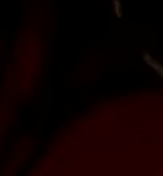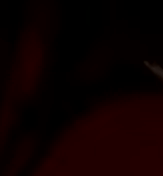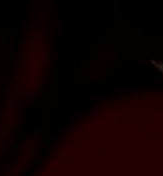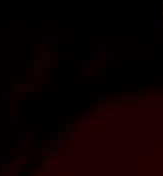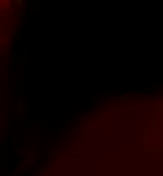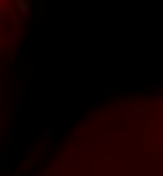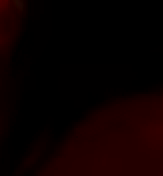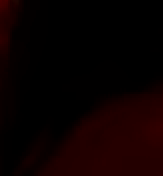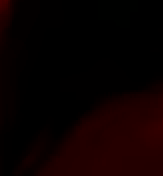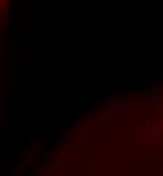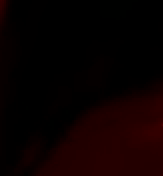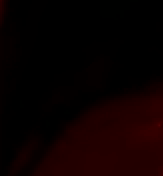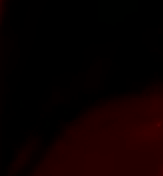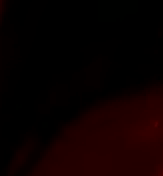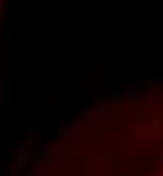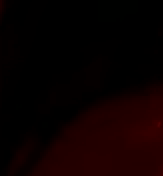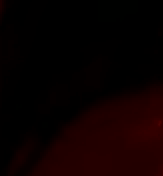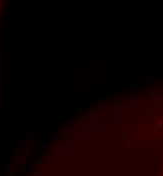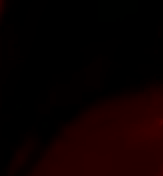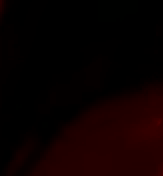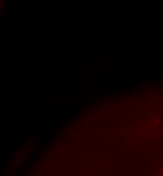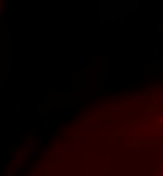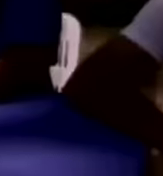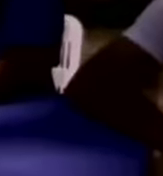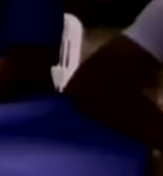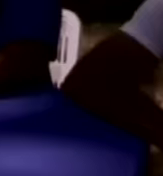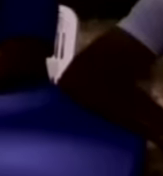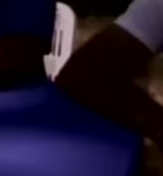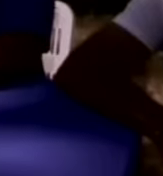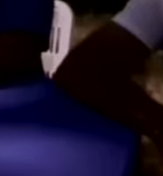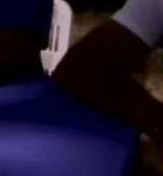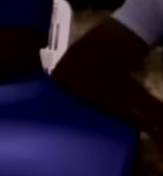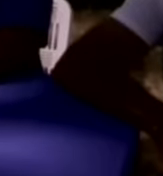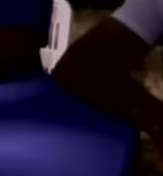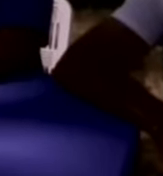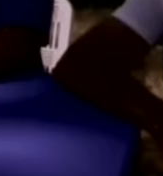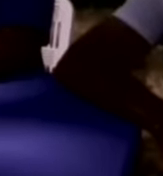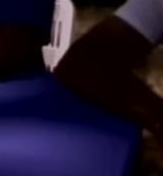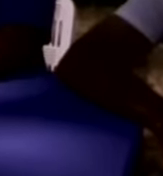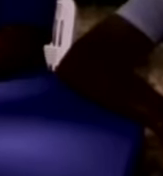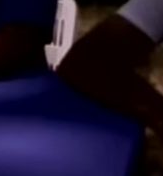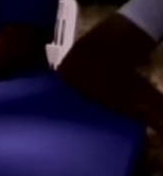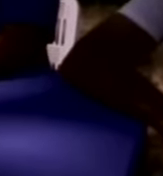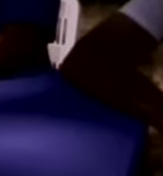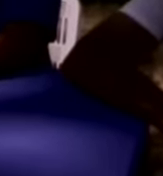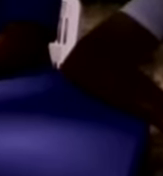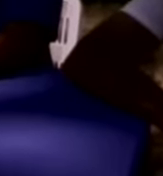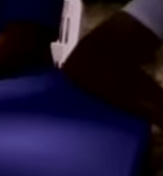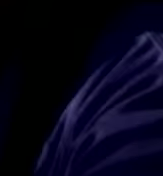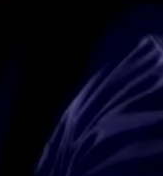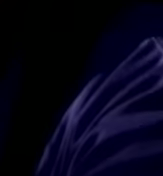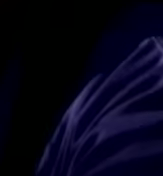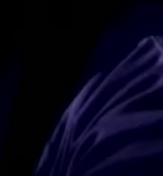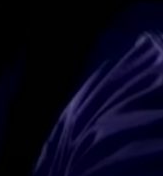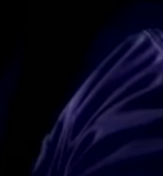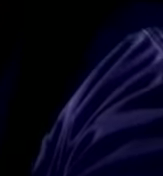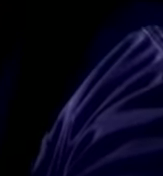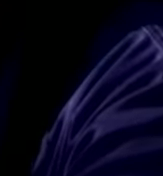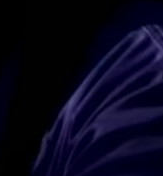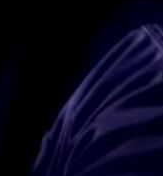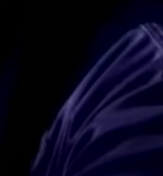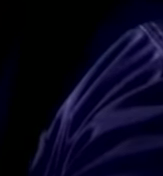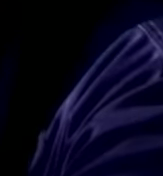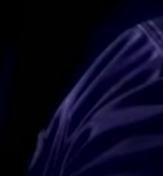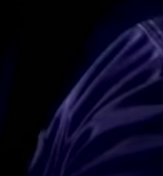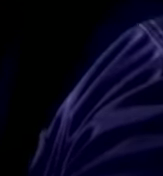que firman el convenio, ese monto aprobado por el Consejo Federal de Gobierno llega a la cuenta directa de ese Consejo Comunal